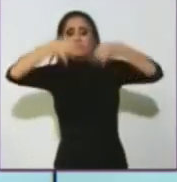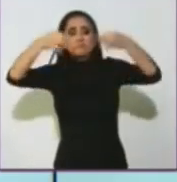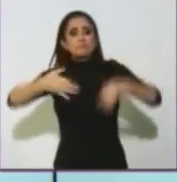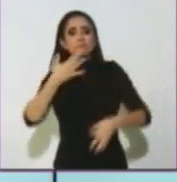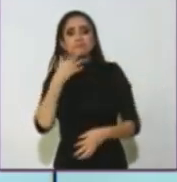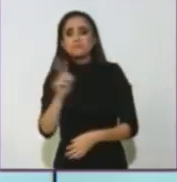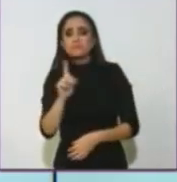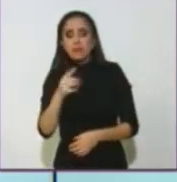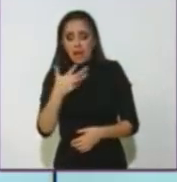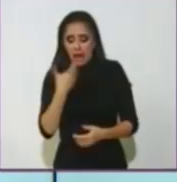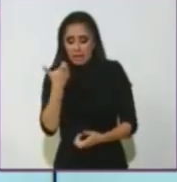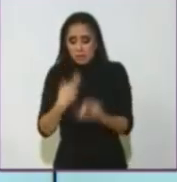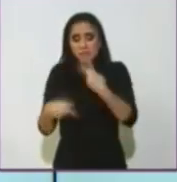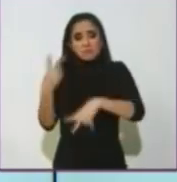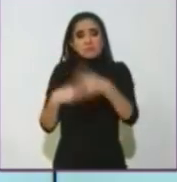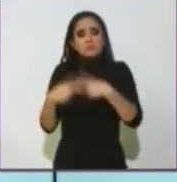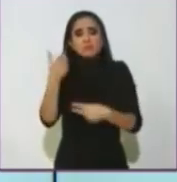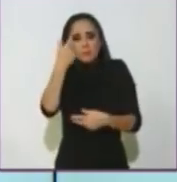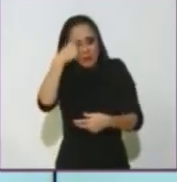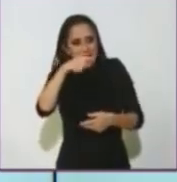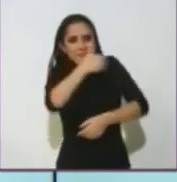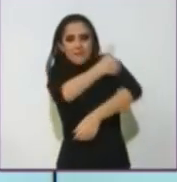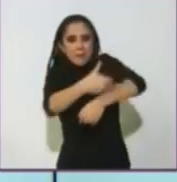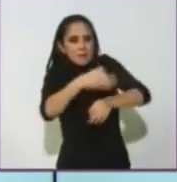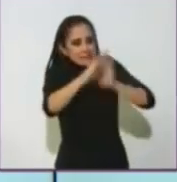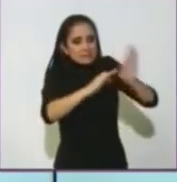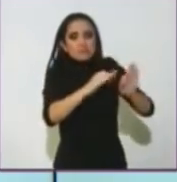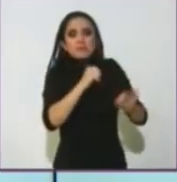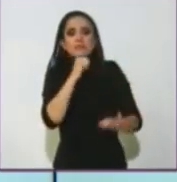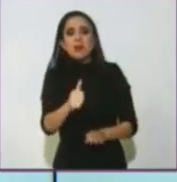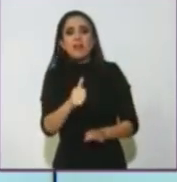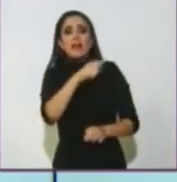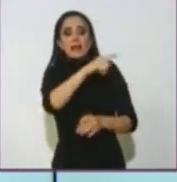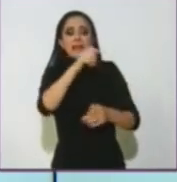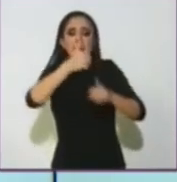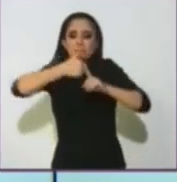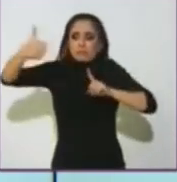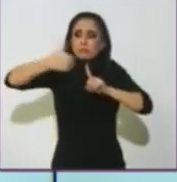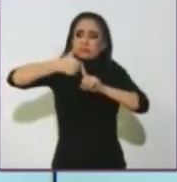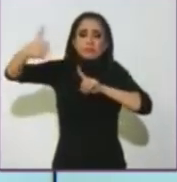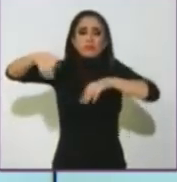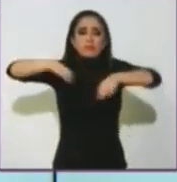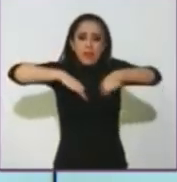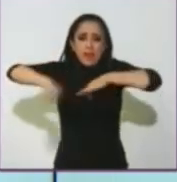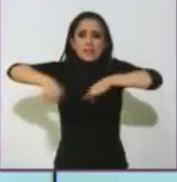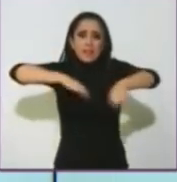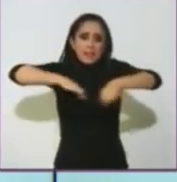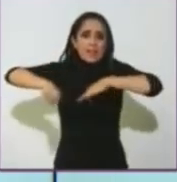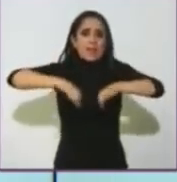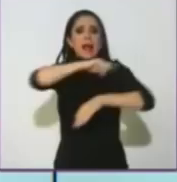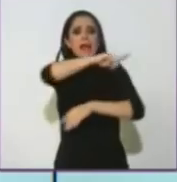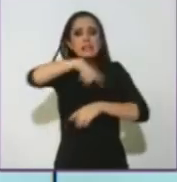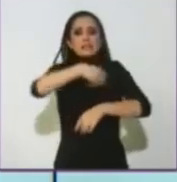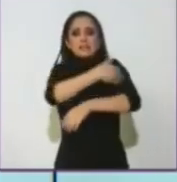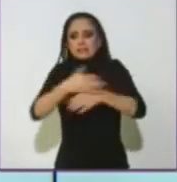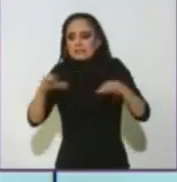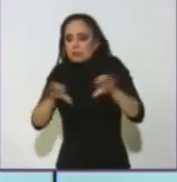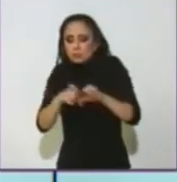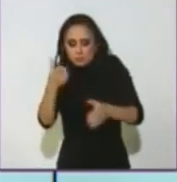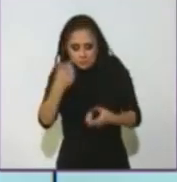tienen recursos para poder mantener a la familia y salen a trabajar todos los días y ellos buscan una manera de cómo